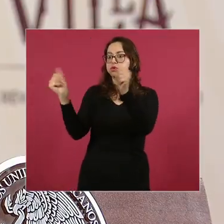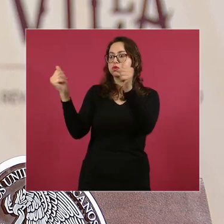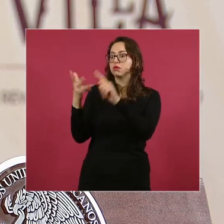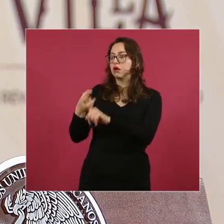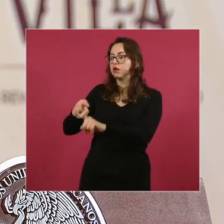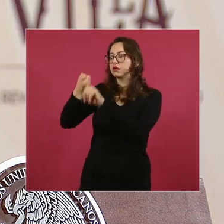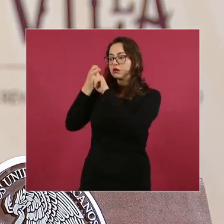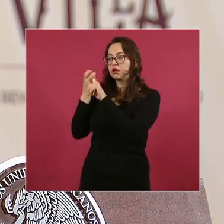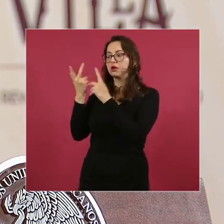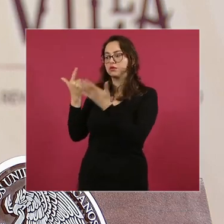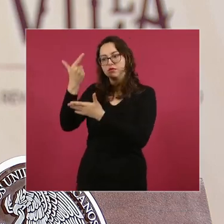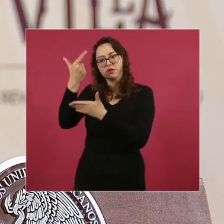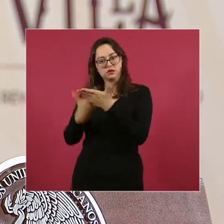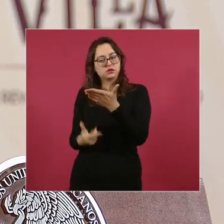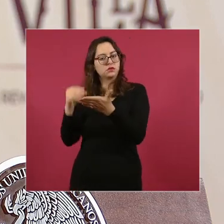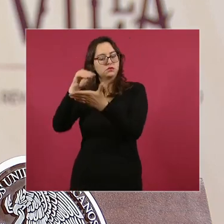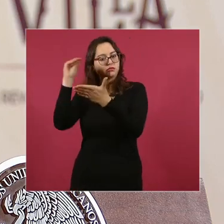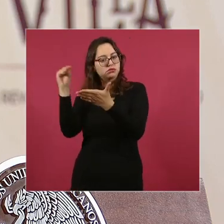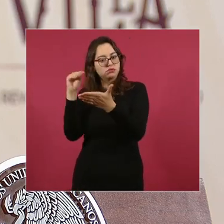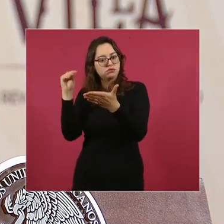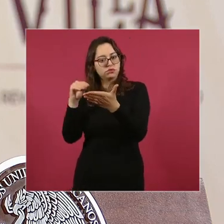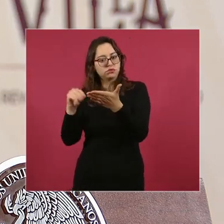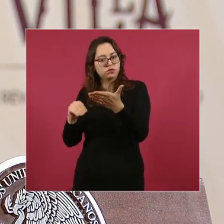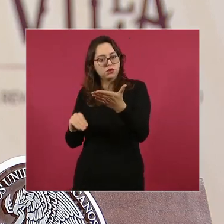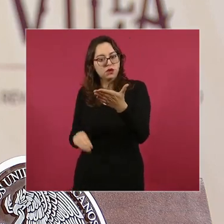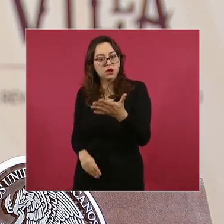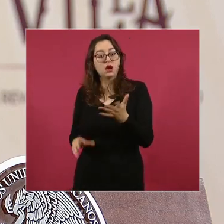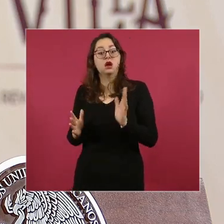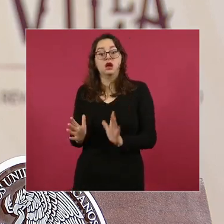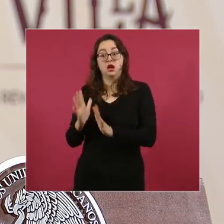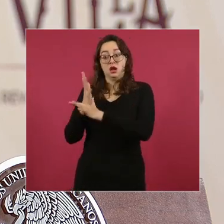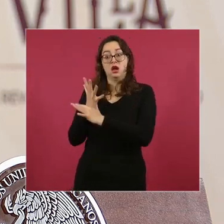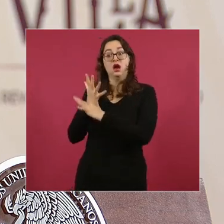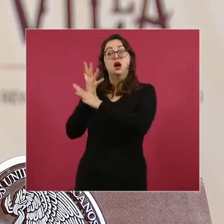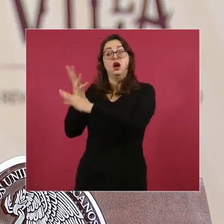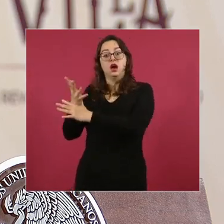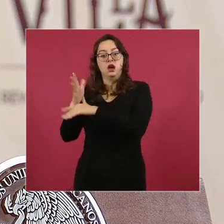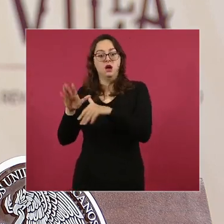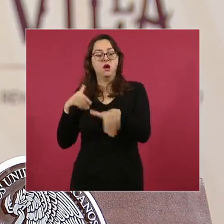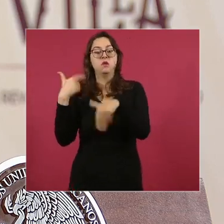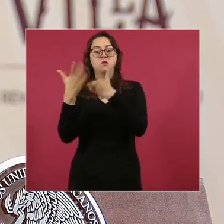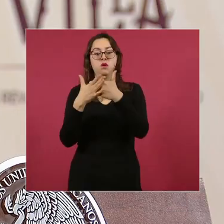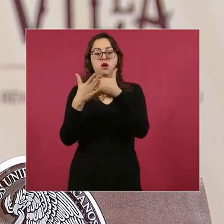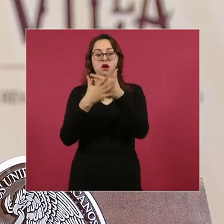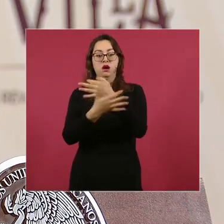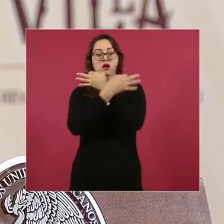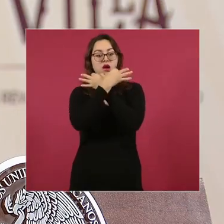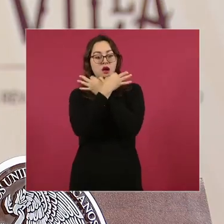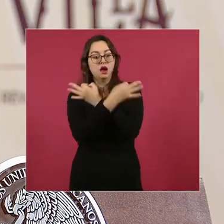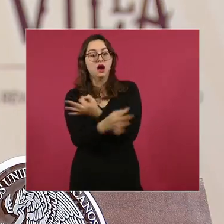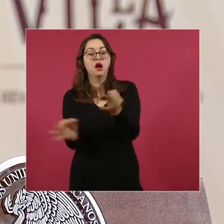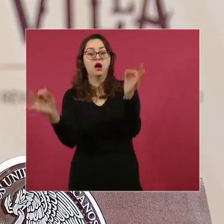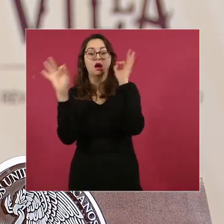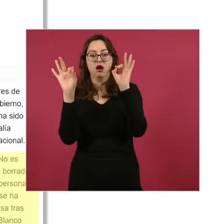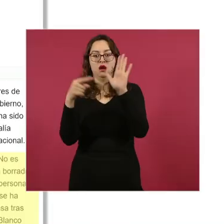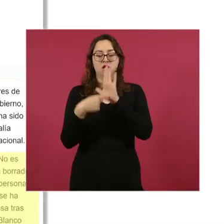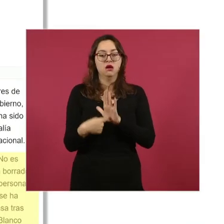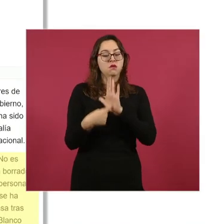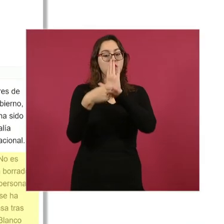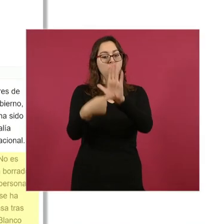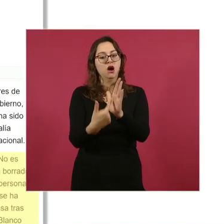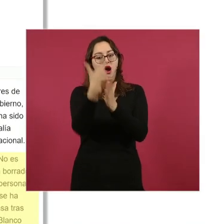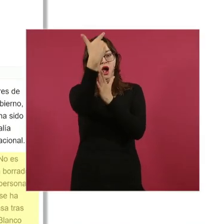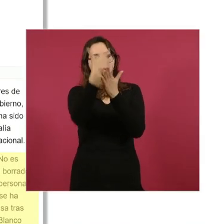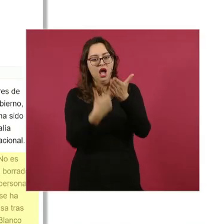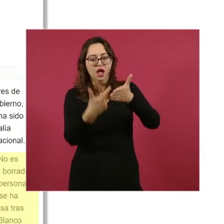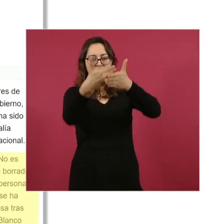en ese sentido también dijo que en próximos días, y hay que estar atentos a esto, se darán a conocer públicamente y a detalle